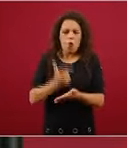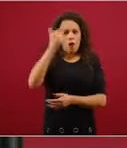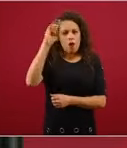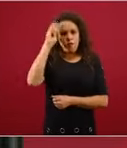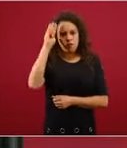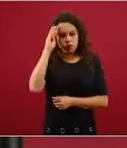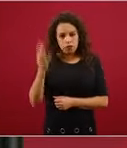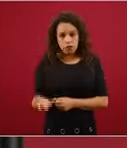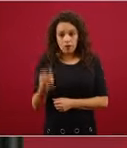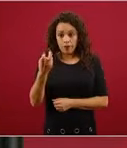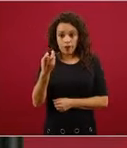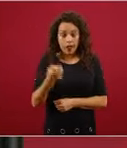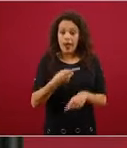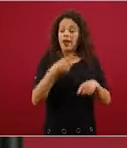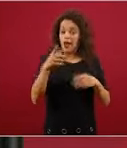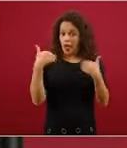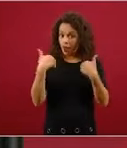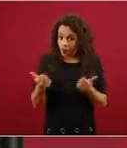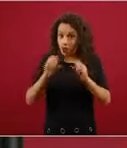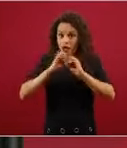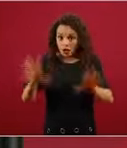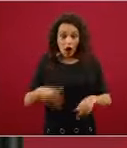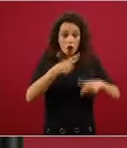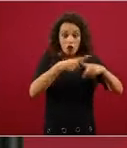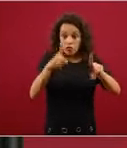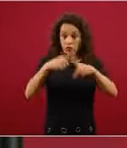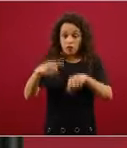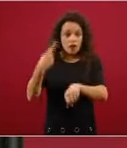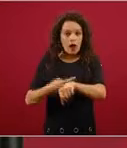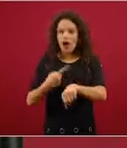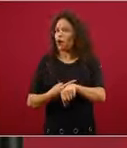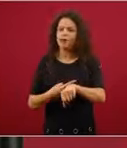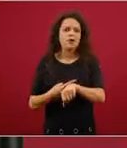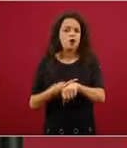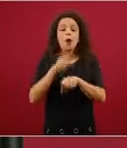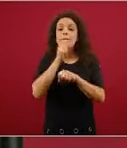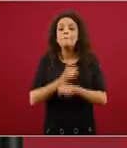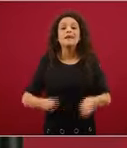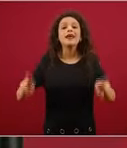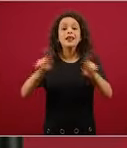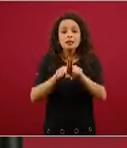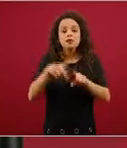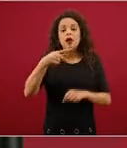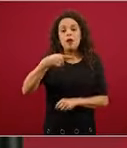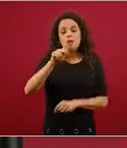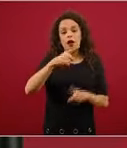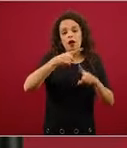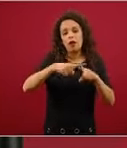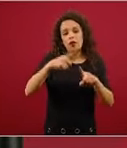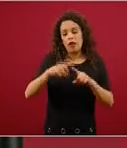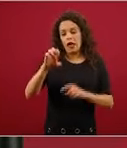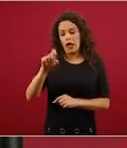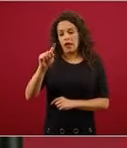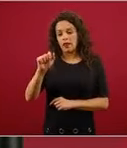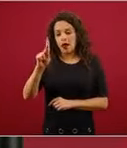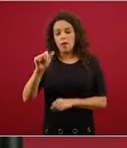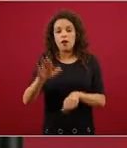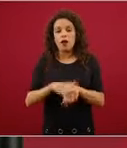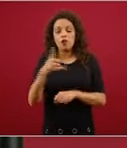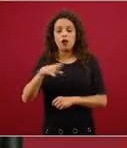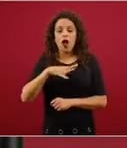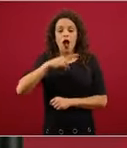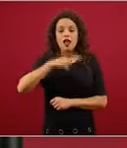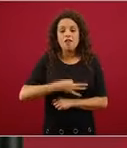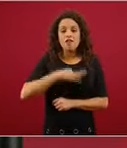son distintas enfermedades, son potencialmente distintas etapas de la misma enfermedad causada por la infección por el